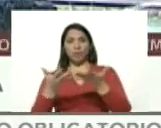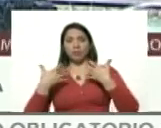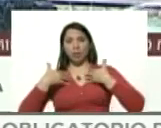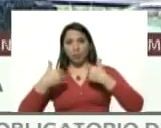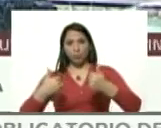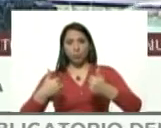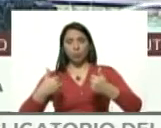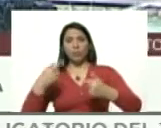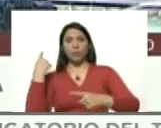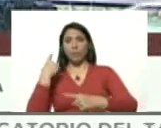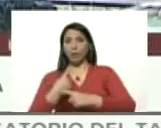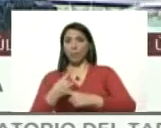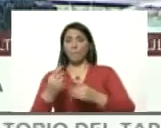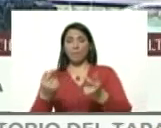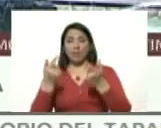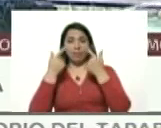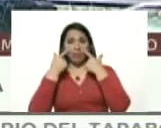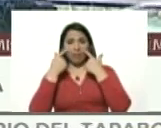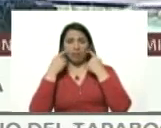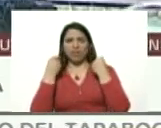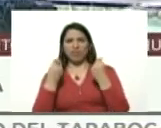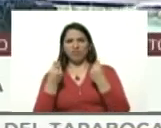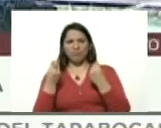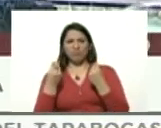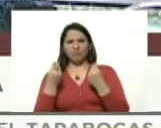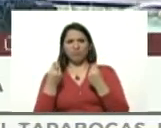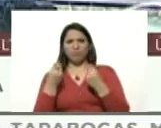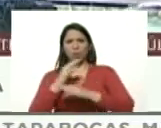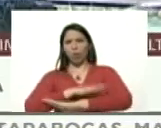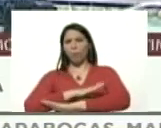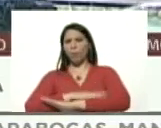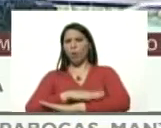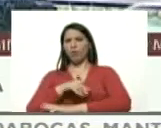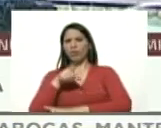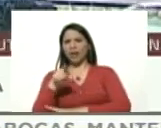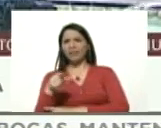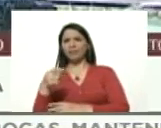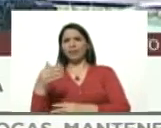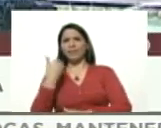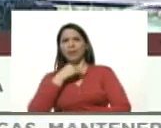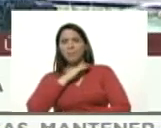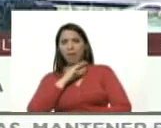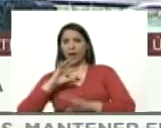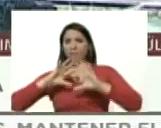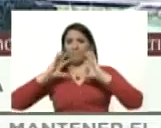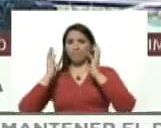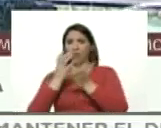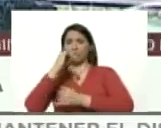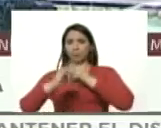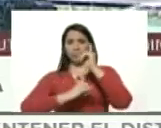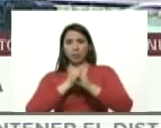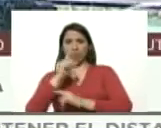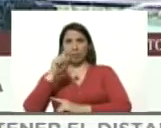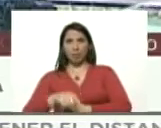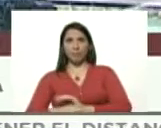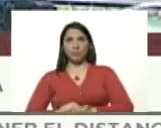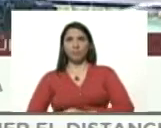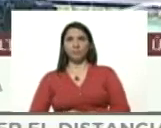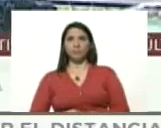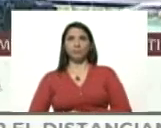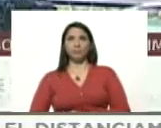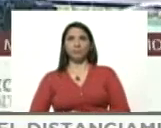Salud, debemos estar muy pendientes de la situación de esta pandemia a nivel internacional y a nivel